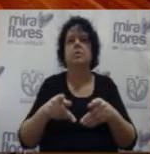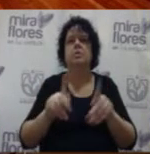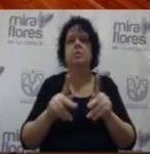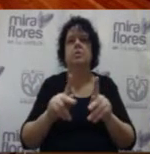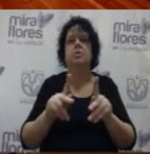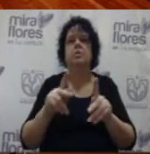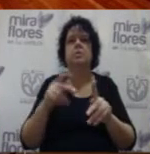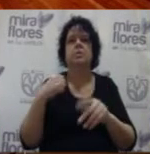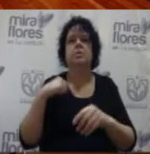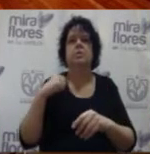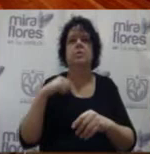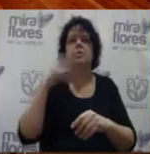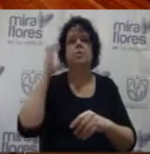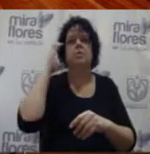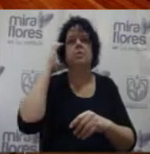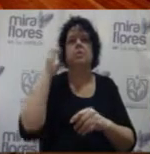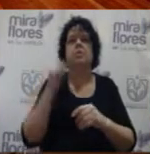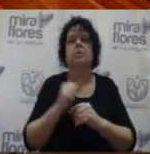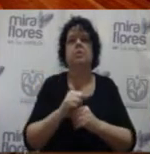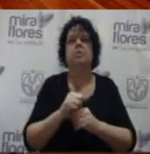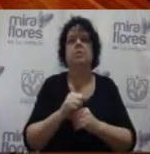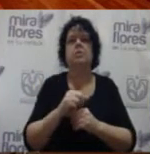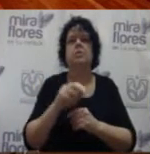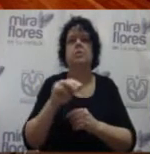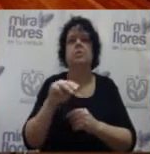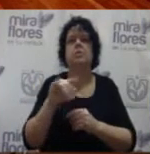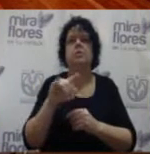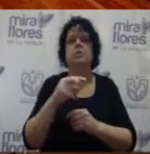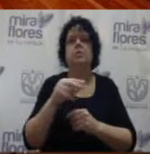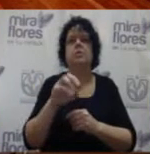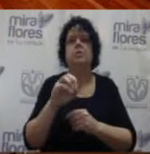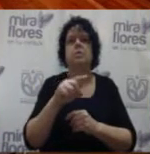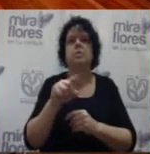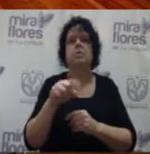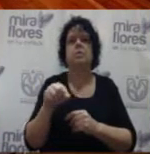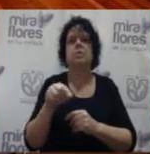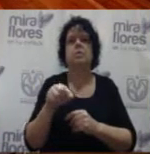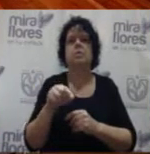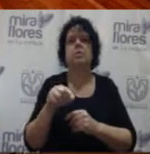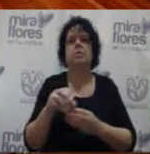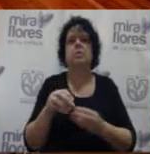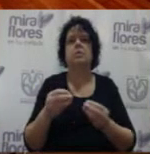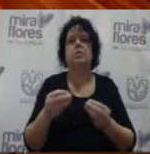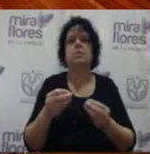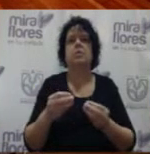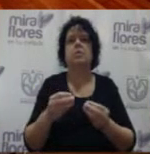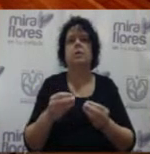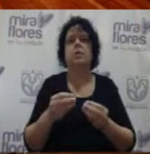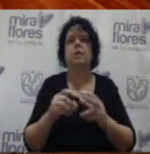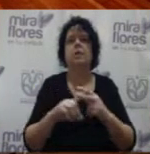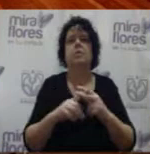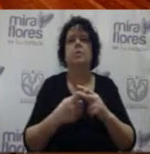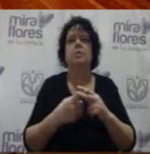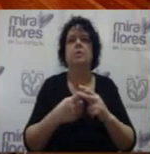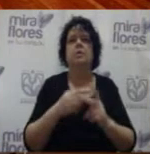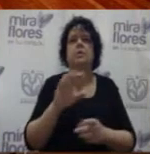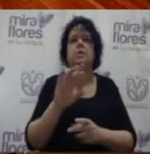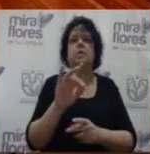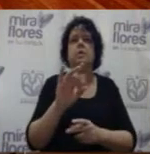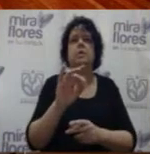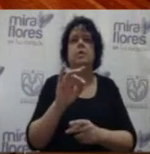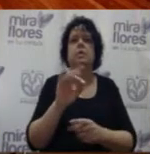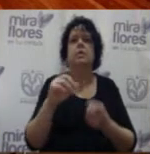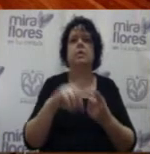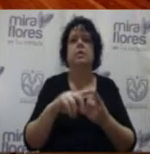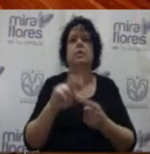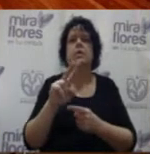el alcalde de Miraflores, Jorge Vicente Martín Muñoz Wells, a efecto de formalizar la misma con efectividad desde las 8 de la mañana hasta